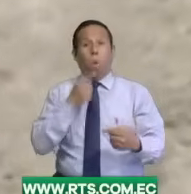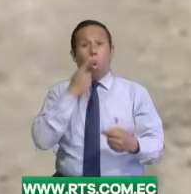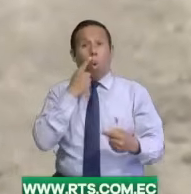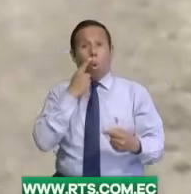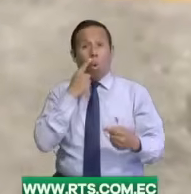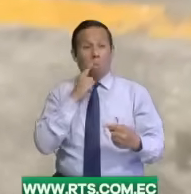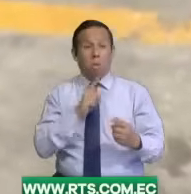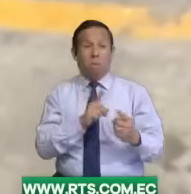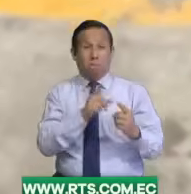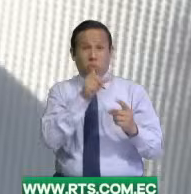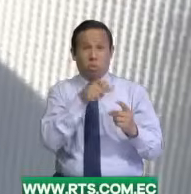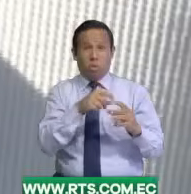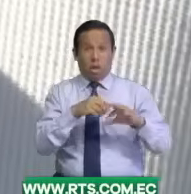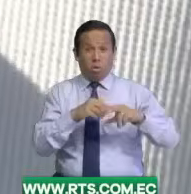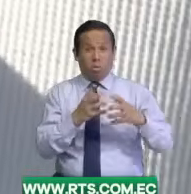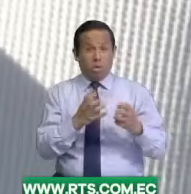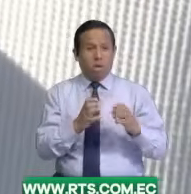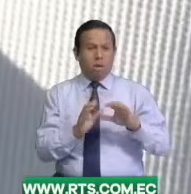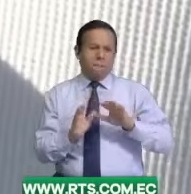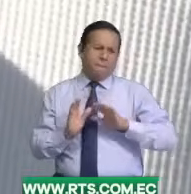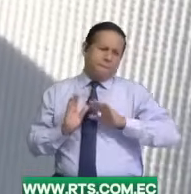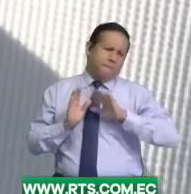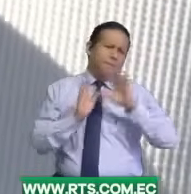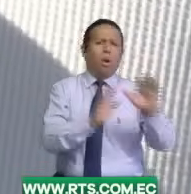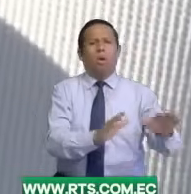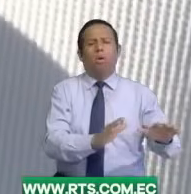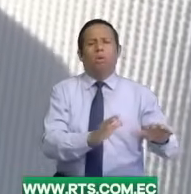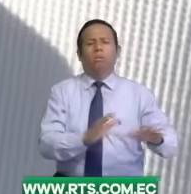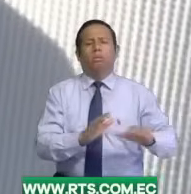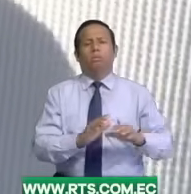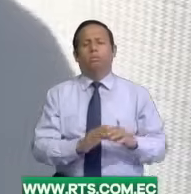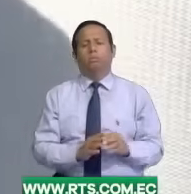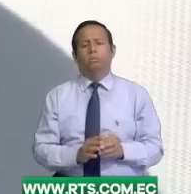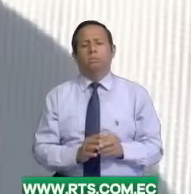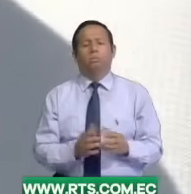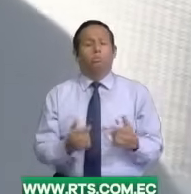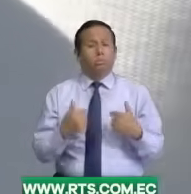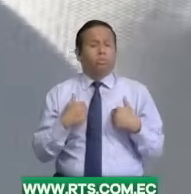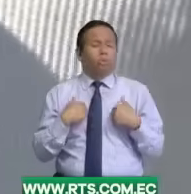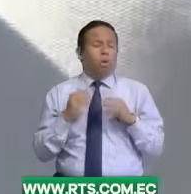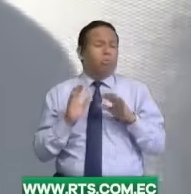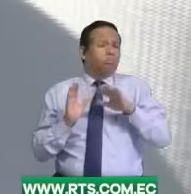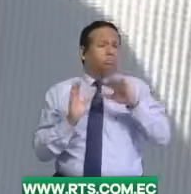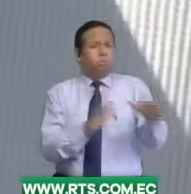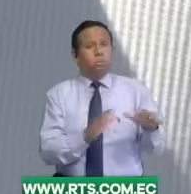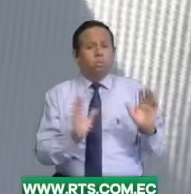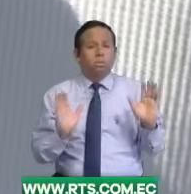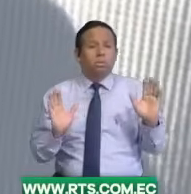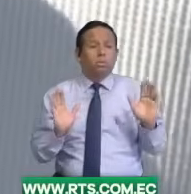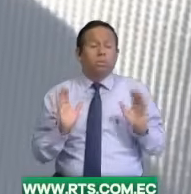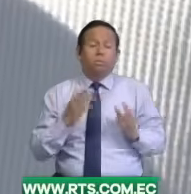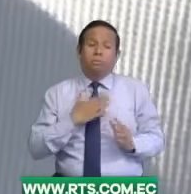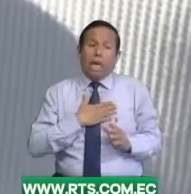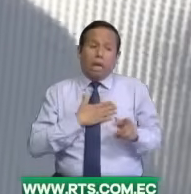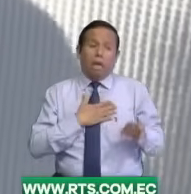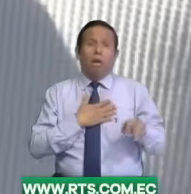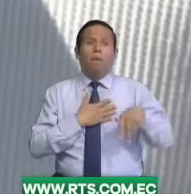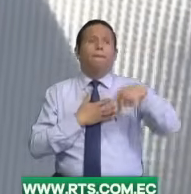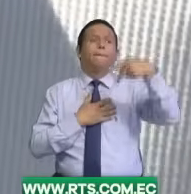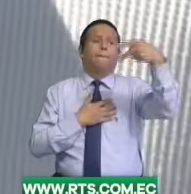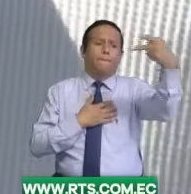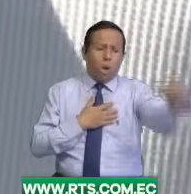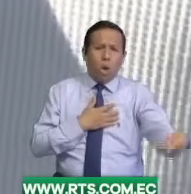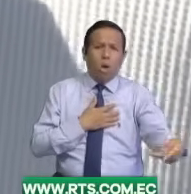uno de los desconocidos. El empujo, correcto. ¿Ellos te querían pegar? Claro, obviamente. Y lamentablemente se cayó contra un